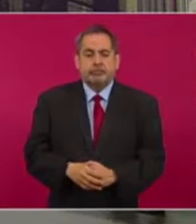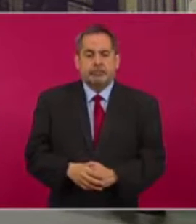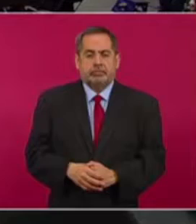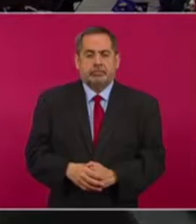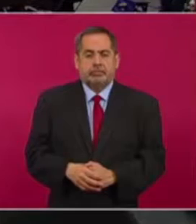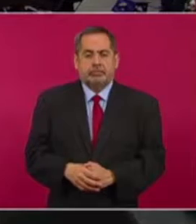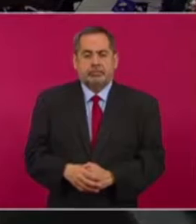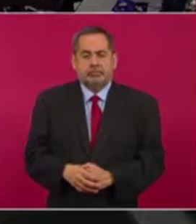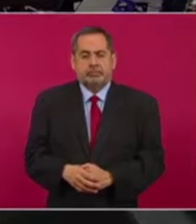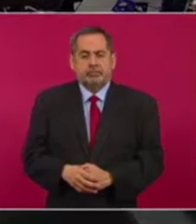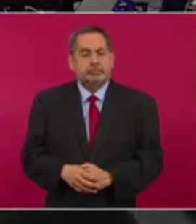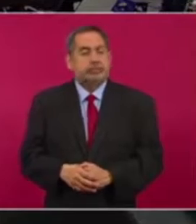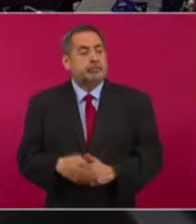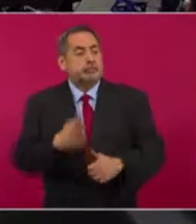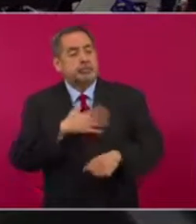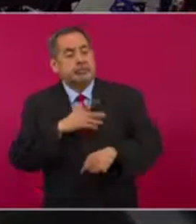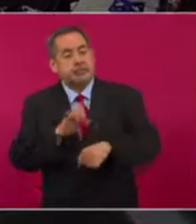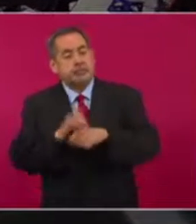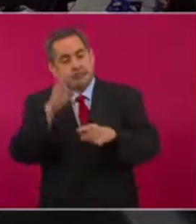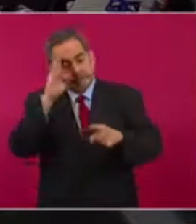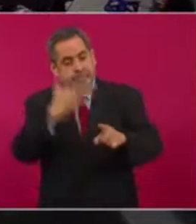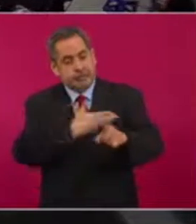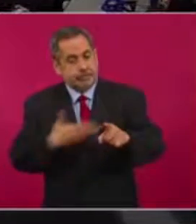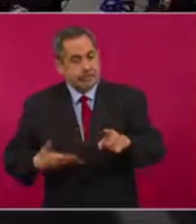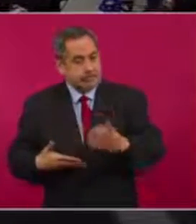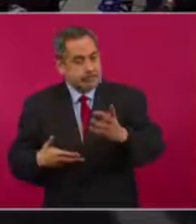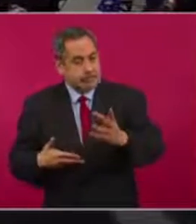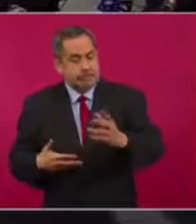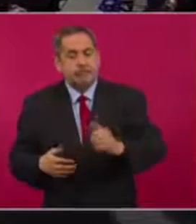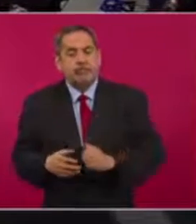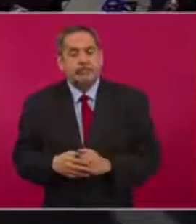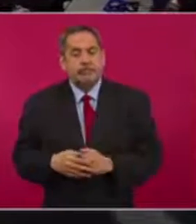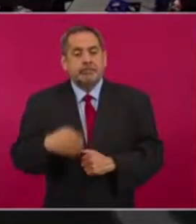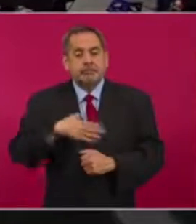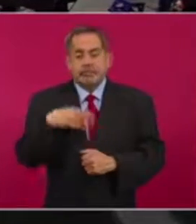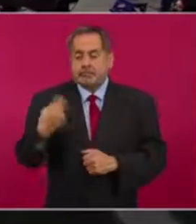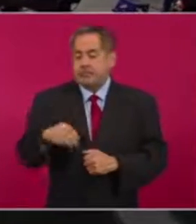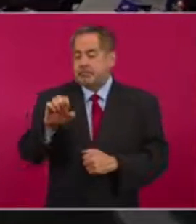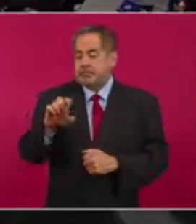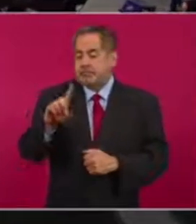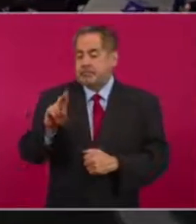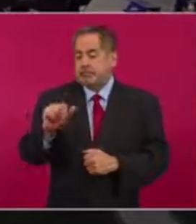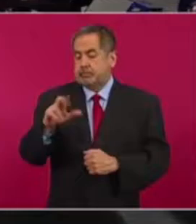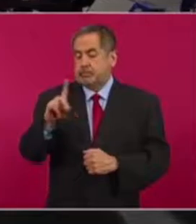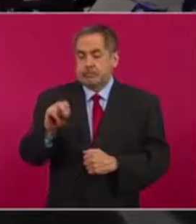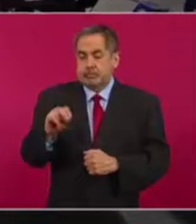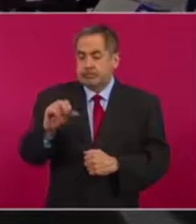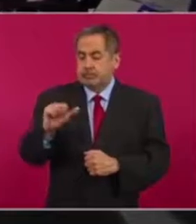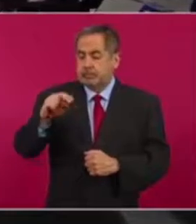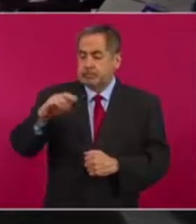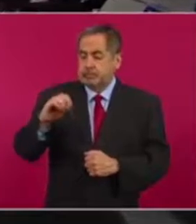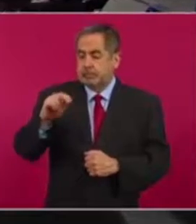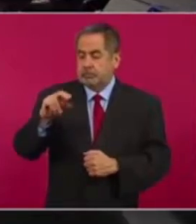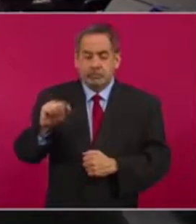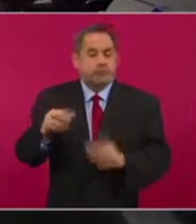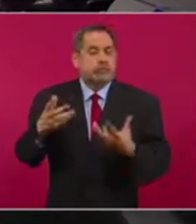Buenos días, señor presidente. Buenos días, Elizabeth. Eduardo Esquivel Ancona, SDP Noticias.